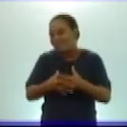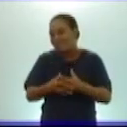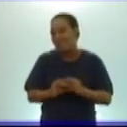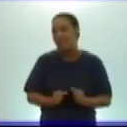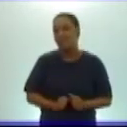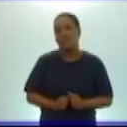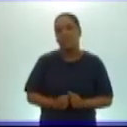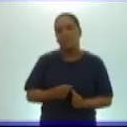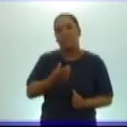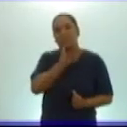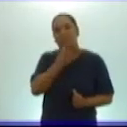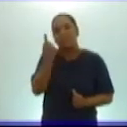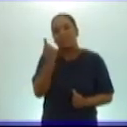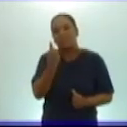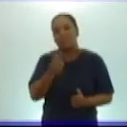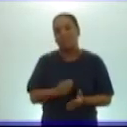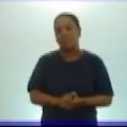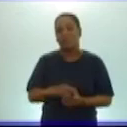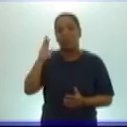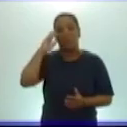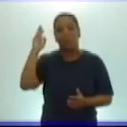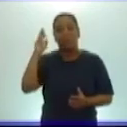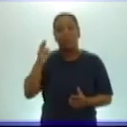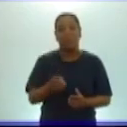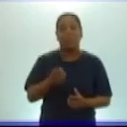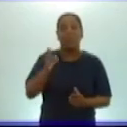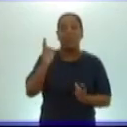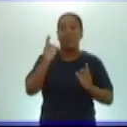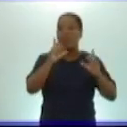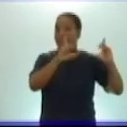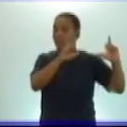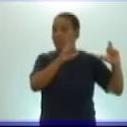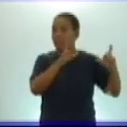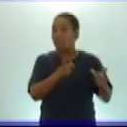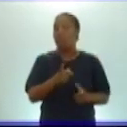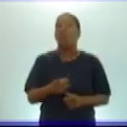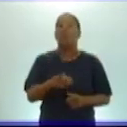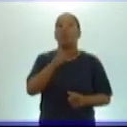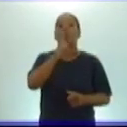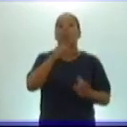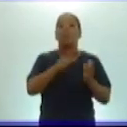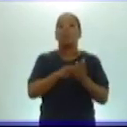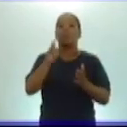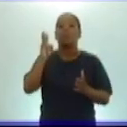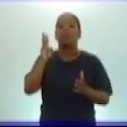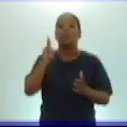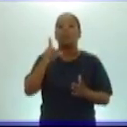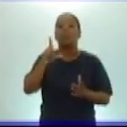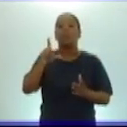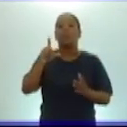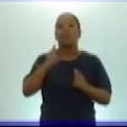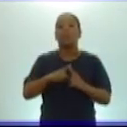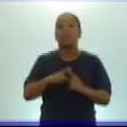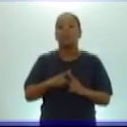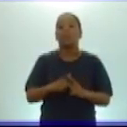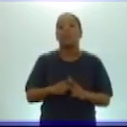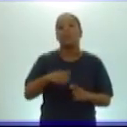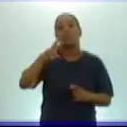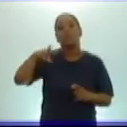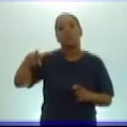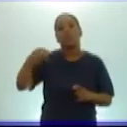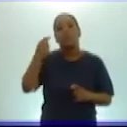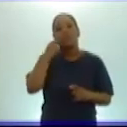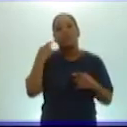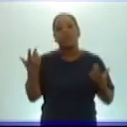figura 1.13 del libro de texto aparece el esquema del aparato que se utiliza para realizar esta